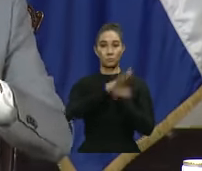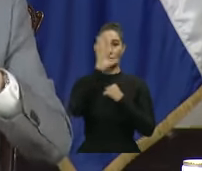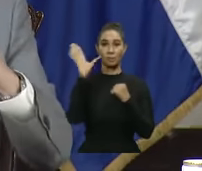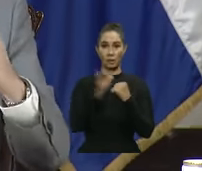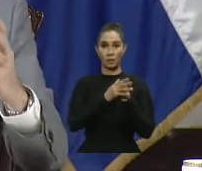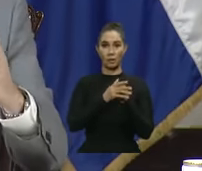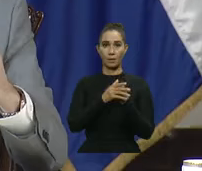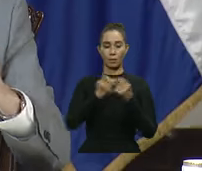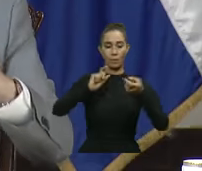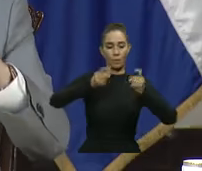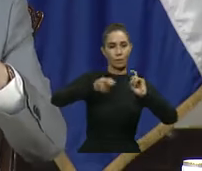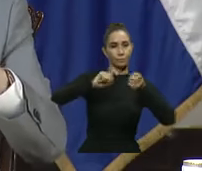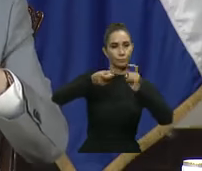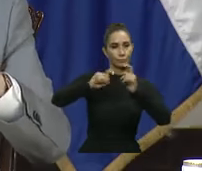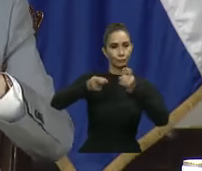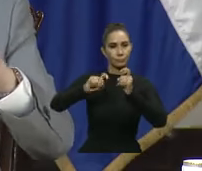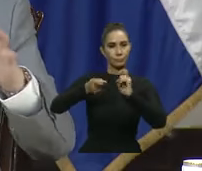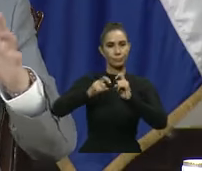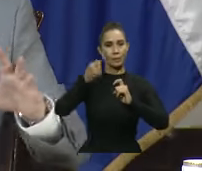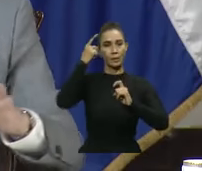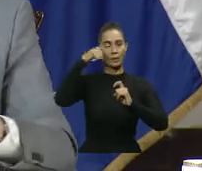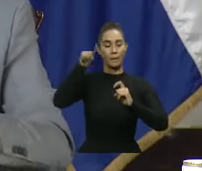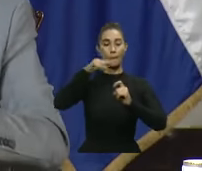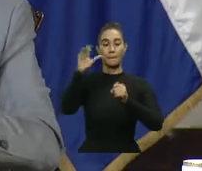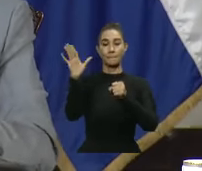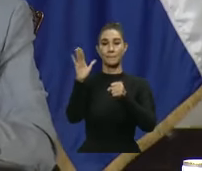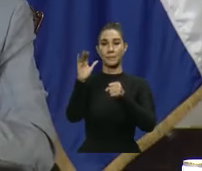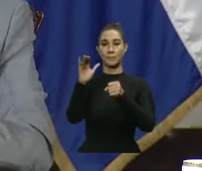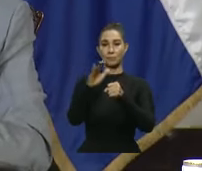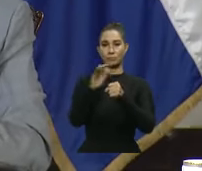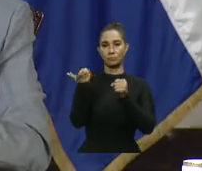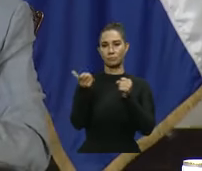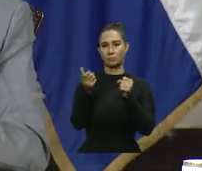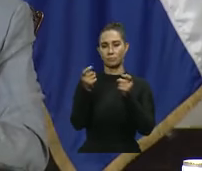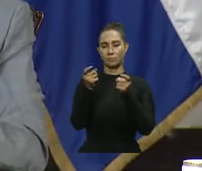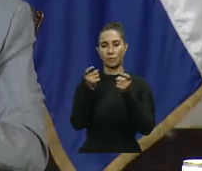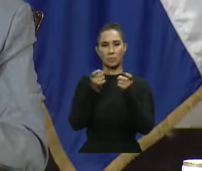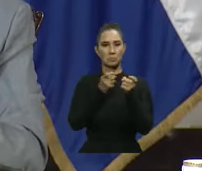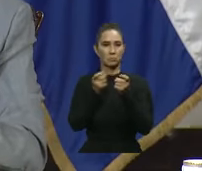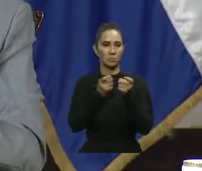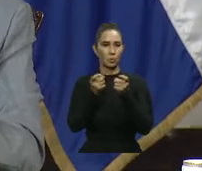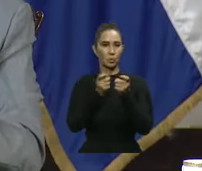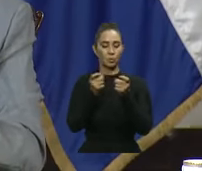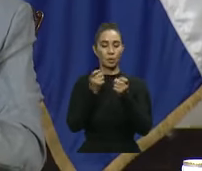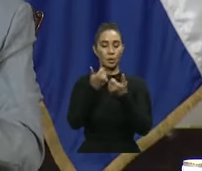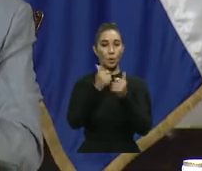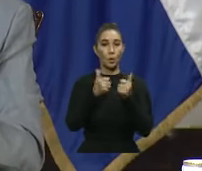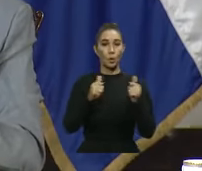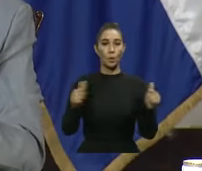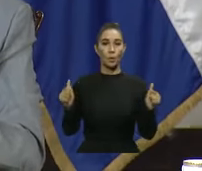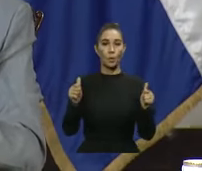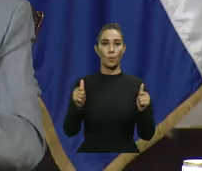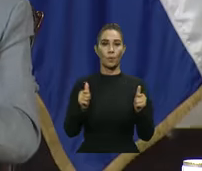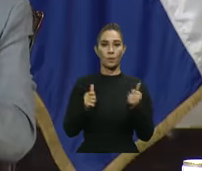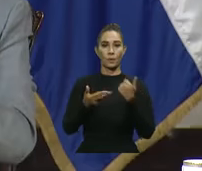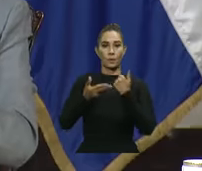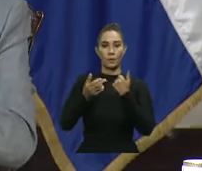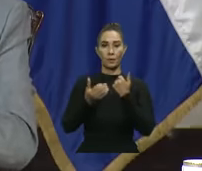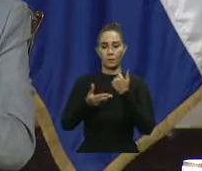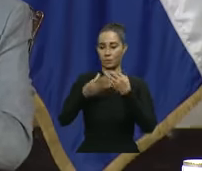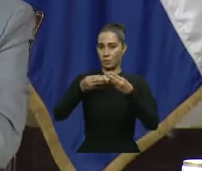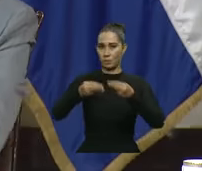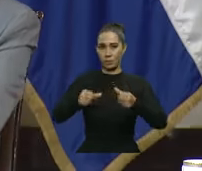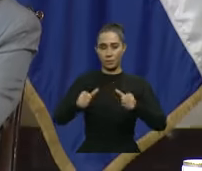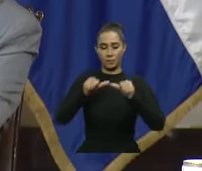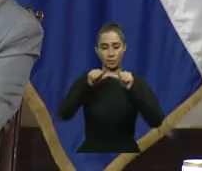es dinámico, esto es para complementar cualquier garantía de no desabastecimiento y de mantener